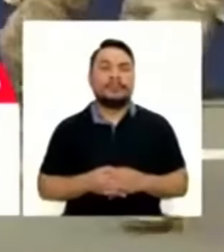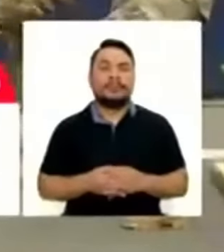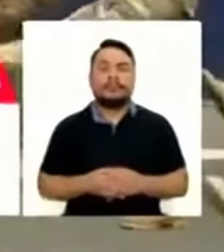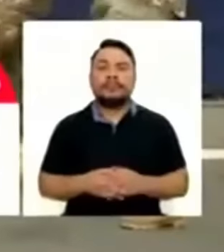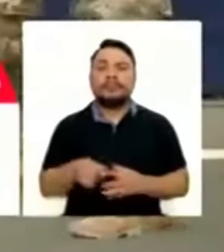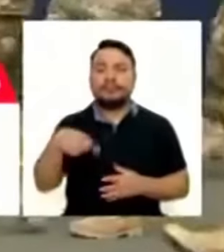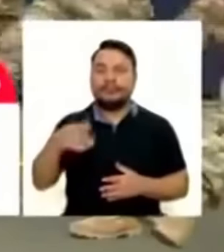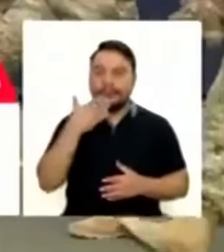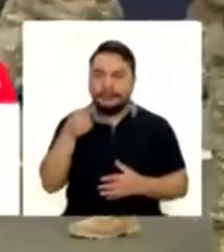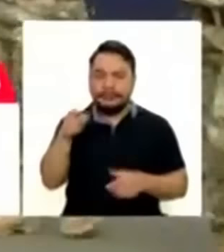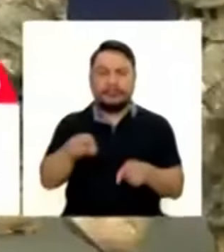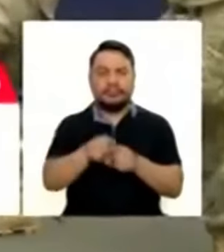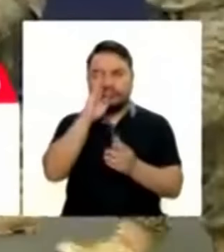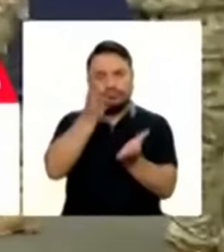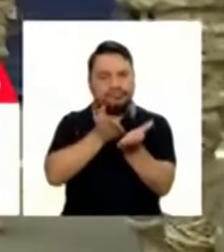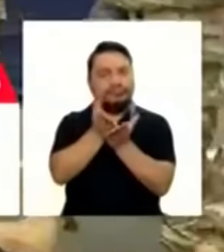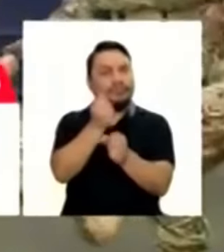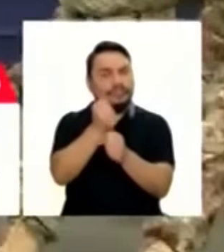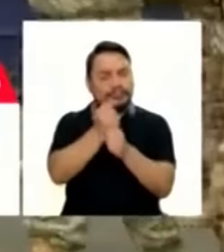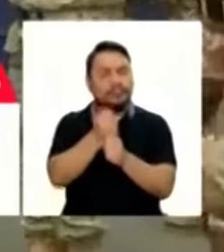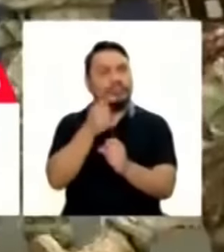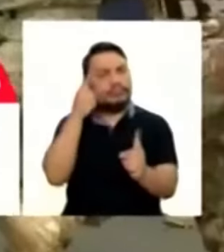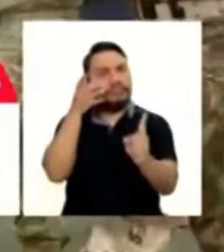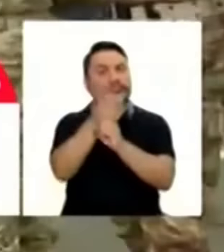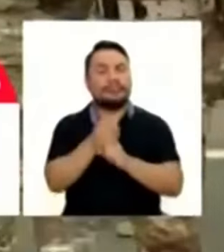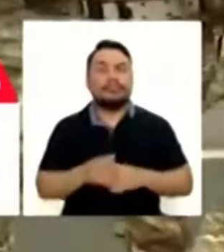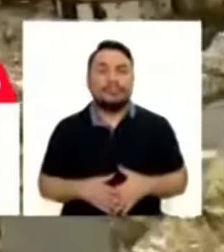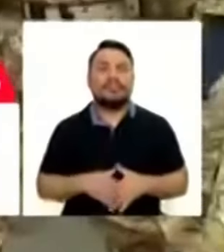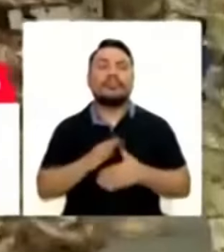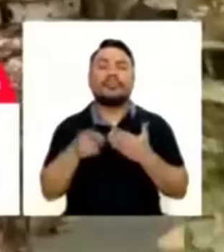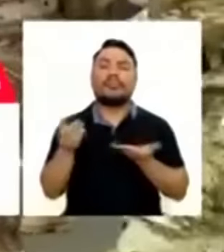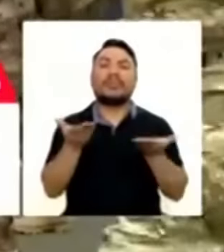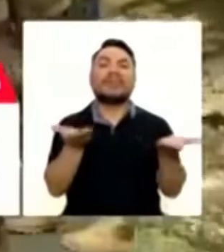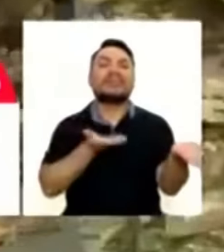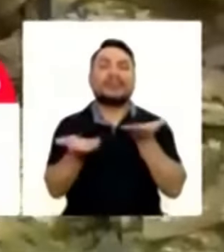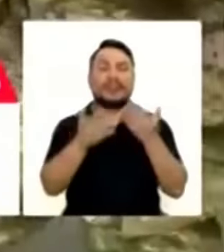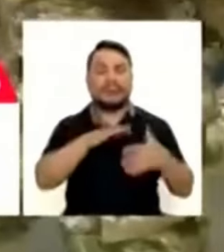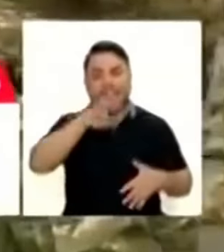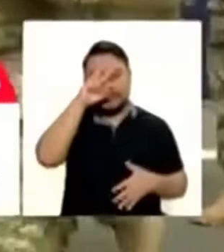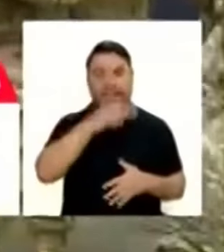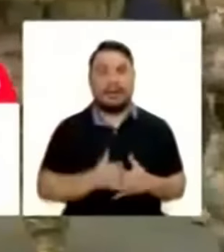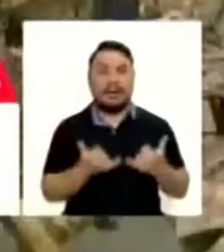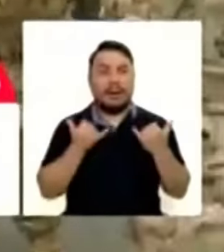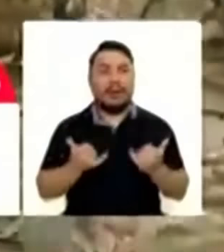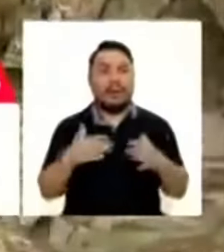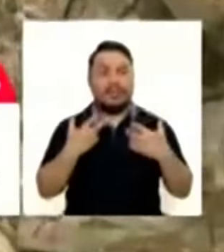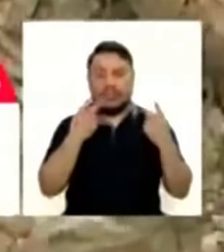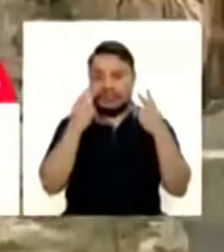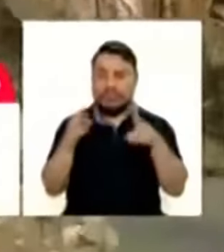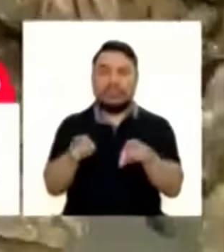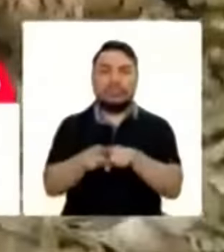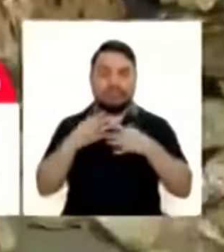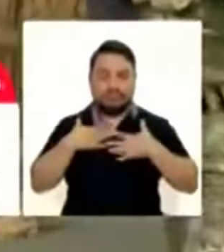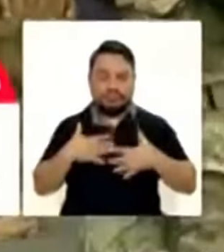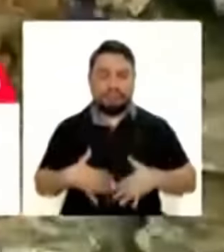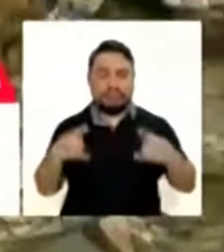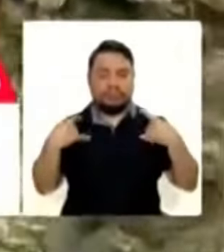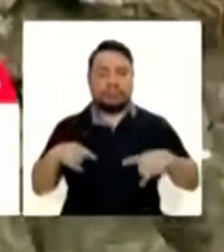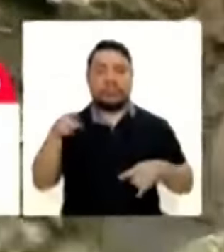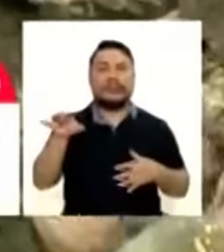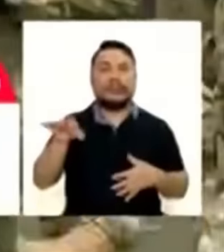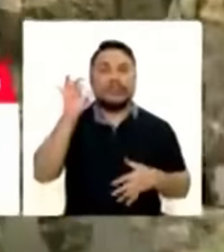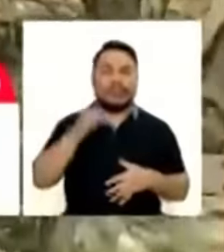Gracias al espíritu aeronáutico y sus propios ideales, con afán del servicio a la patria, es que hoy los vemos vistiendo el uniforme que ellos